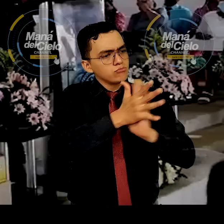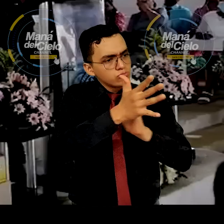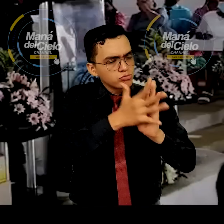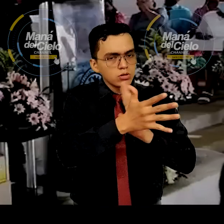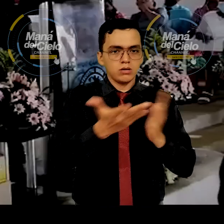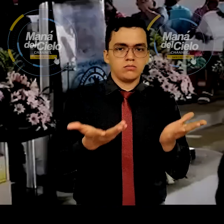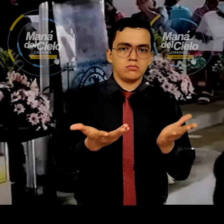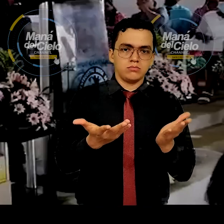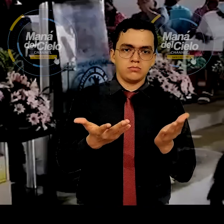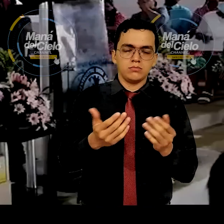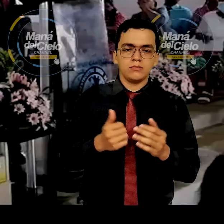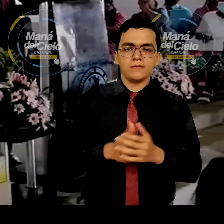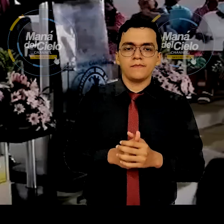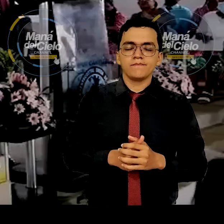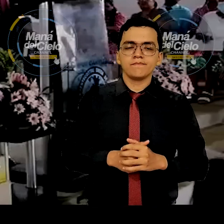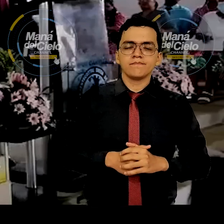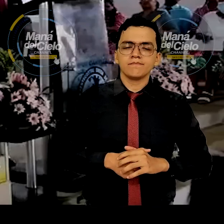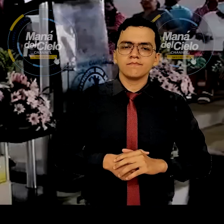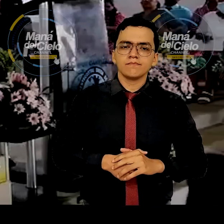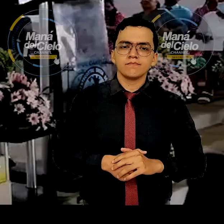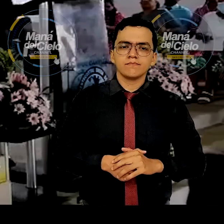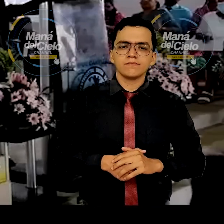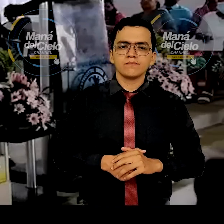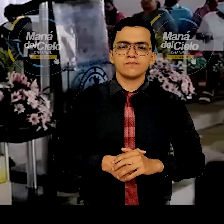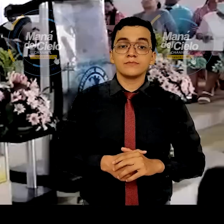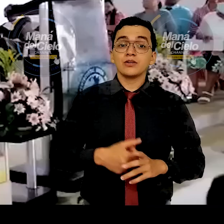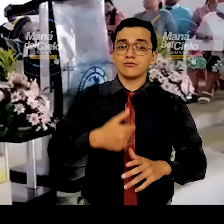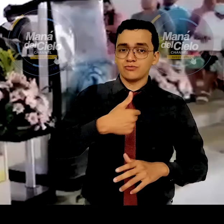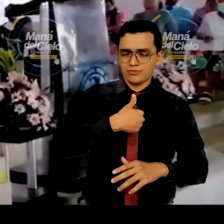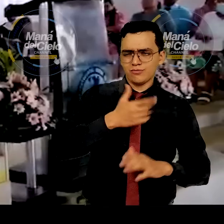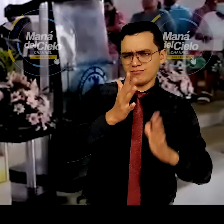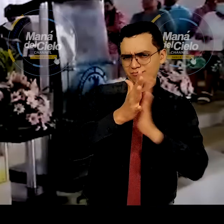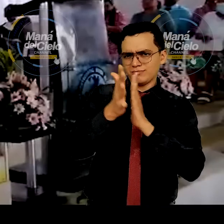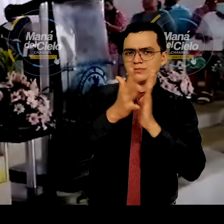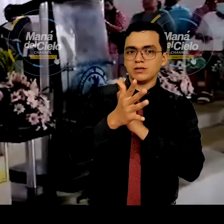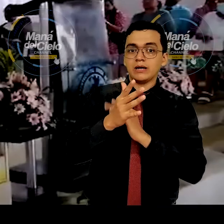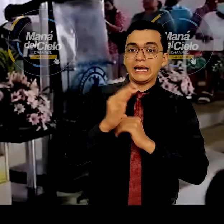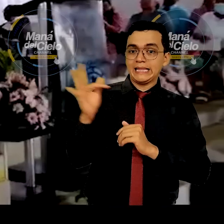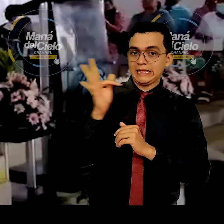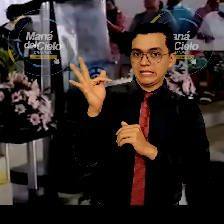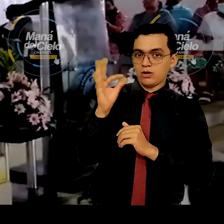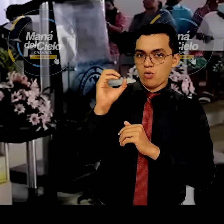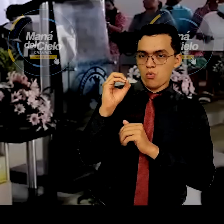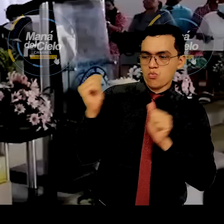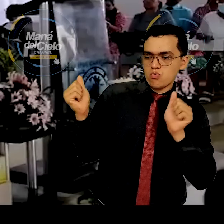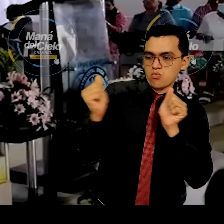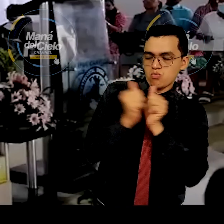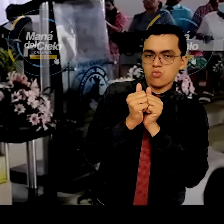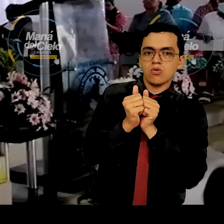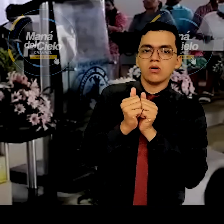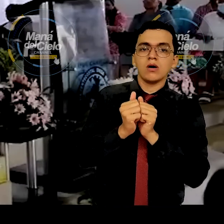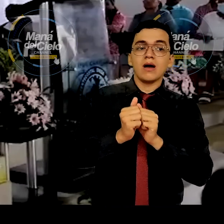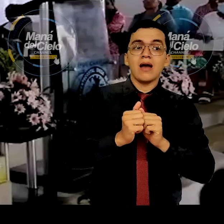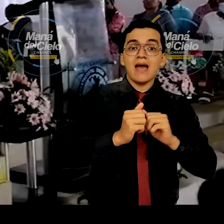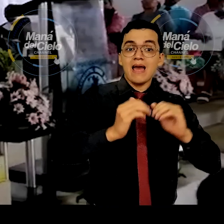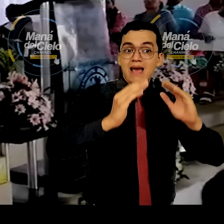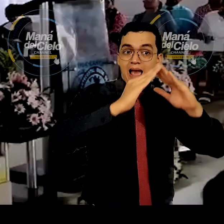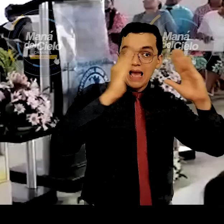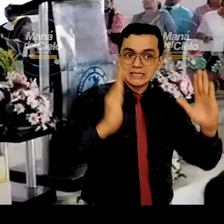Le contaba yo al hermano, yo fui a visitar a una señora con mi tío que vivía en una